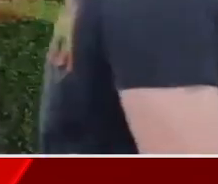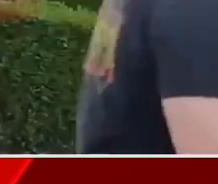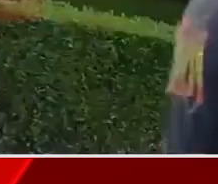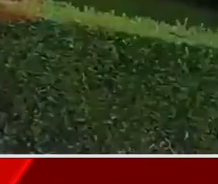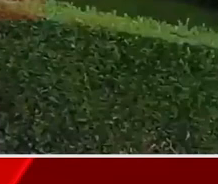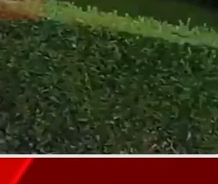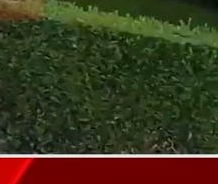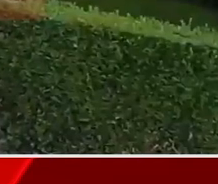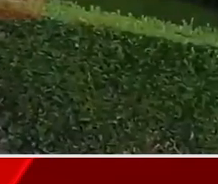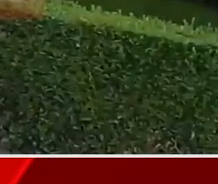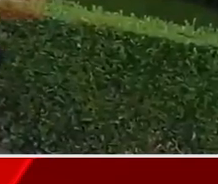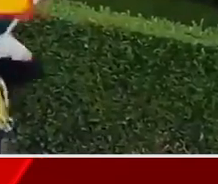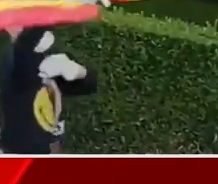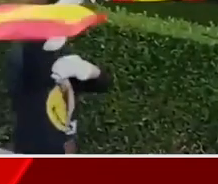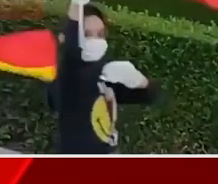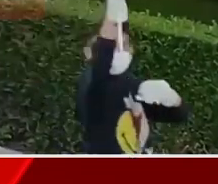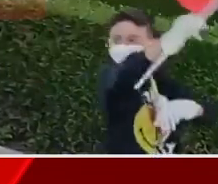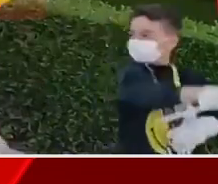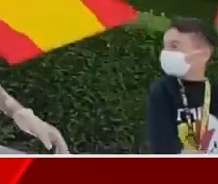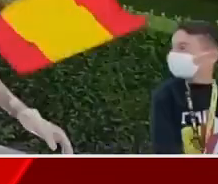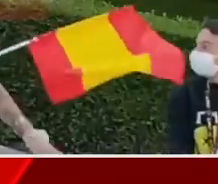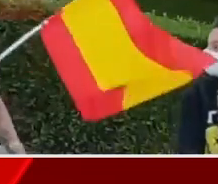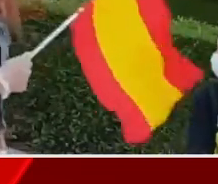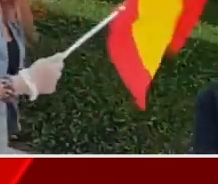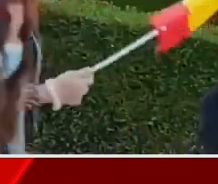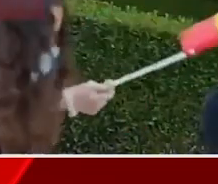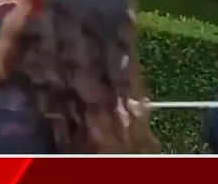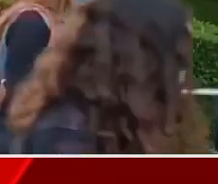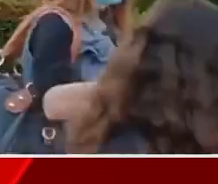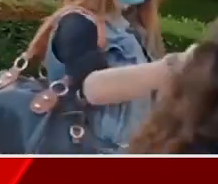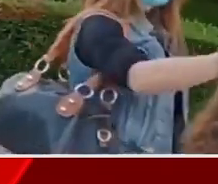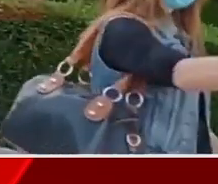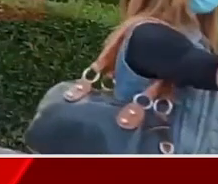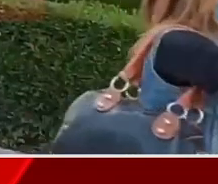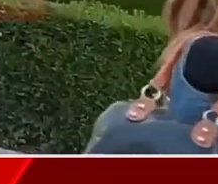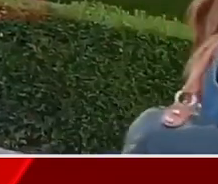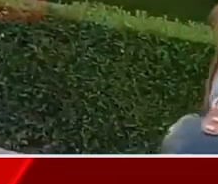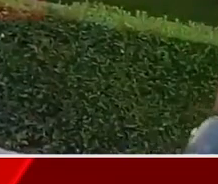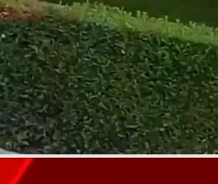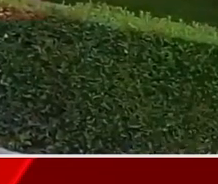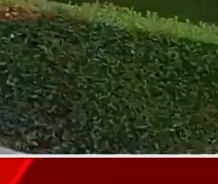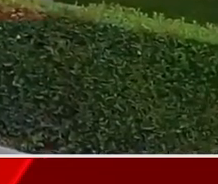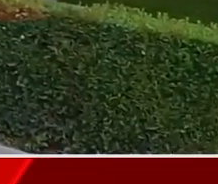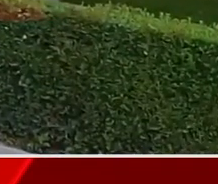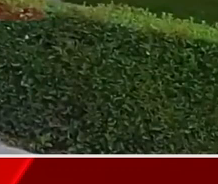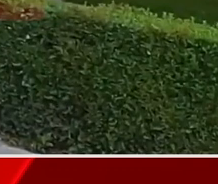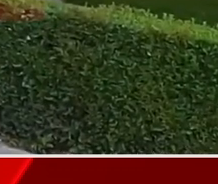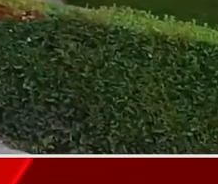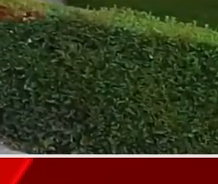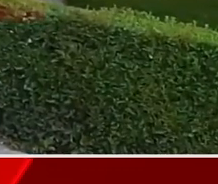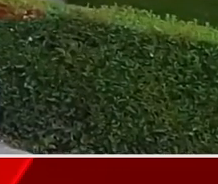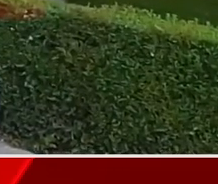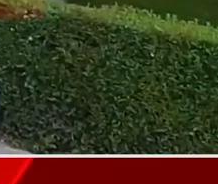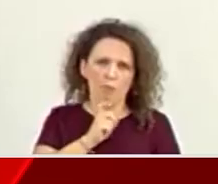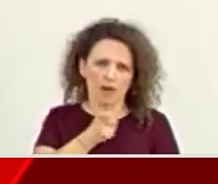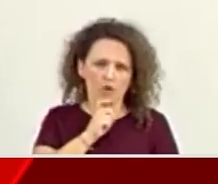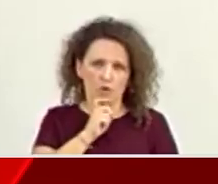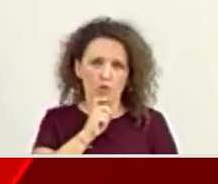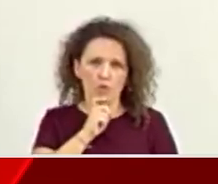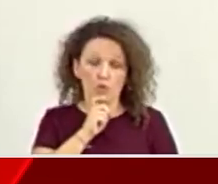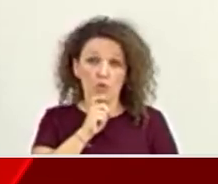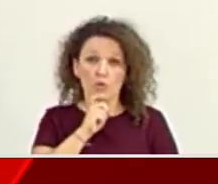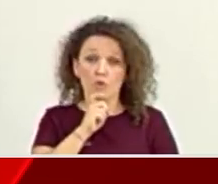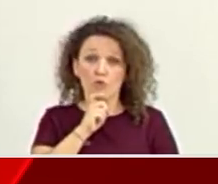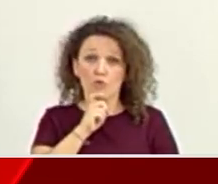ahora esta chusma agresiva comunista, promovida y dirigida por ese matón y chequista